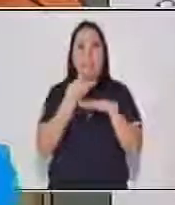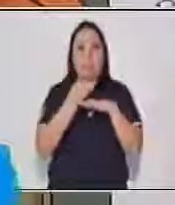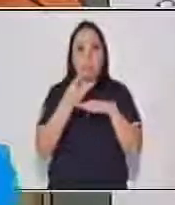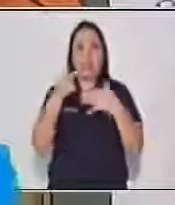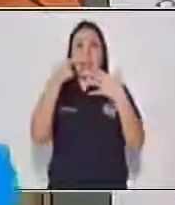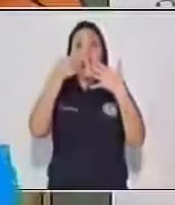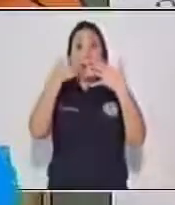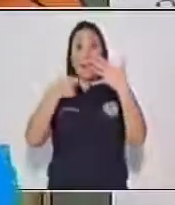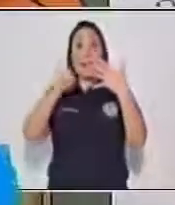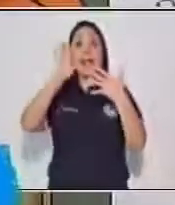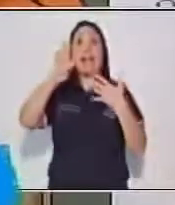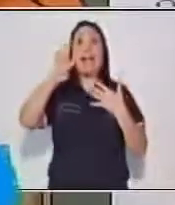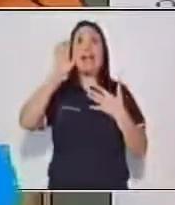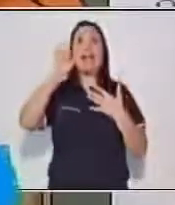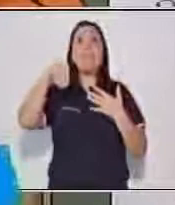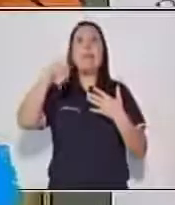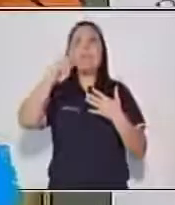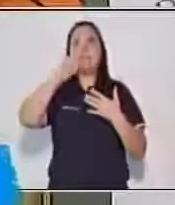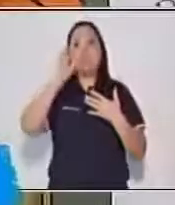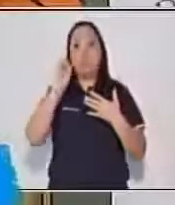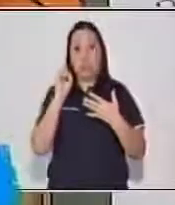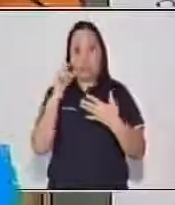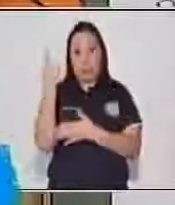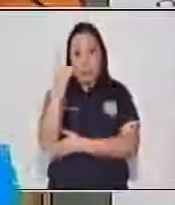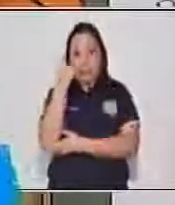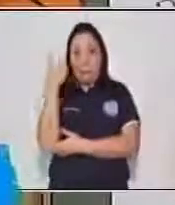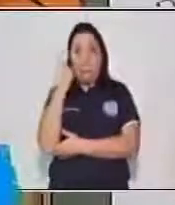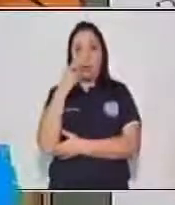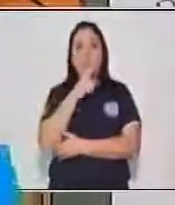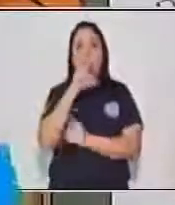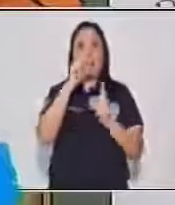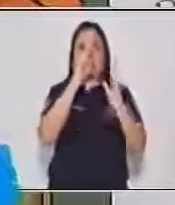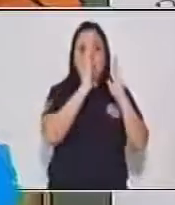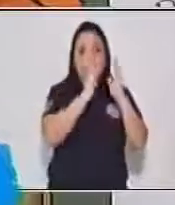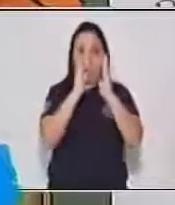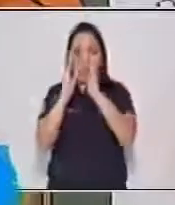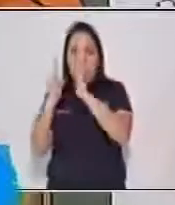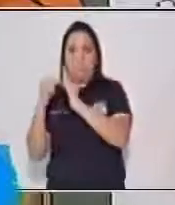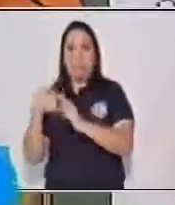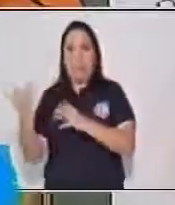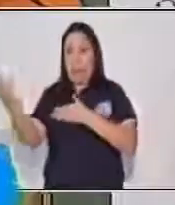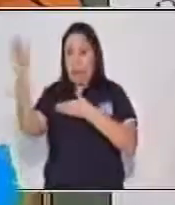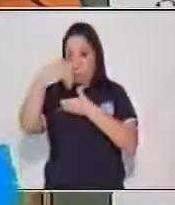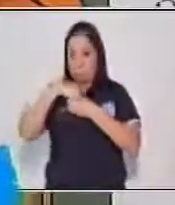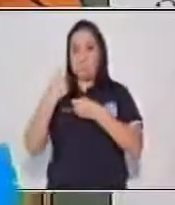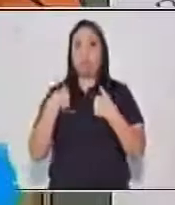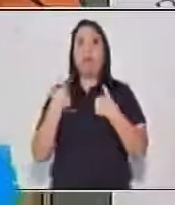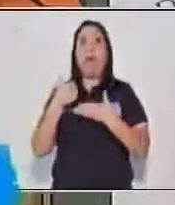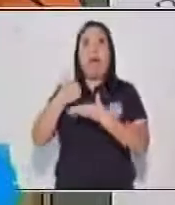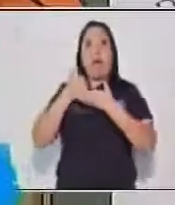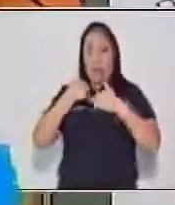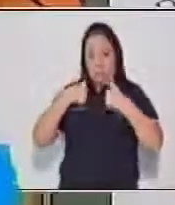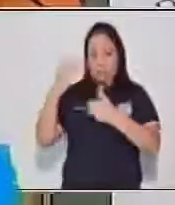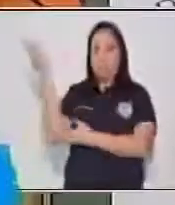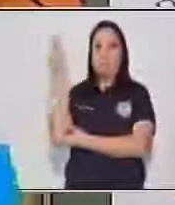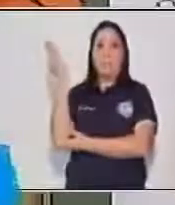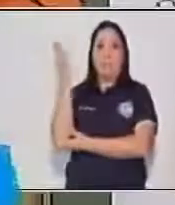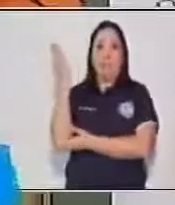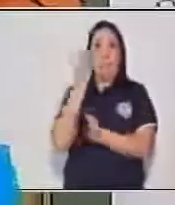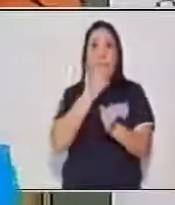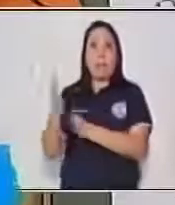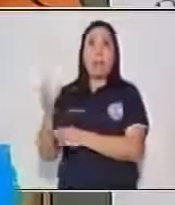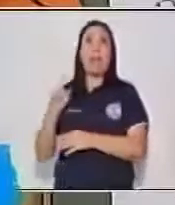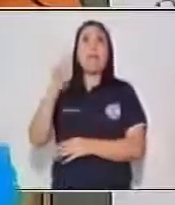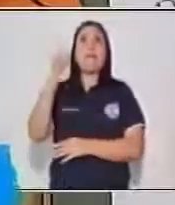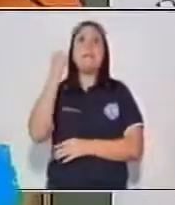de elementos, son aquellas partes importantes que corresponden a este tema. Primero, que te puede tocar o te